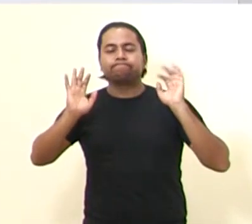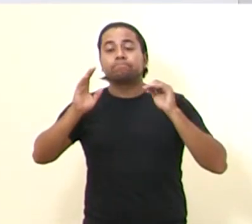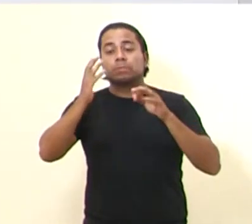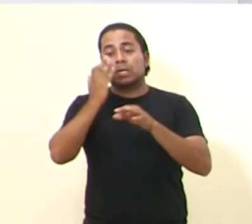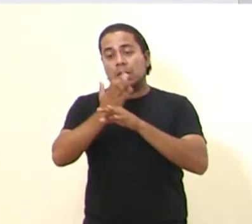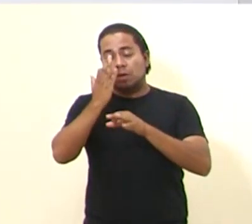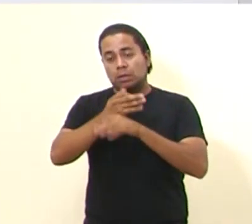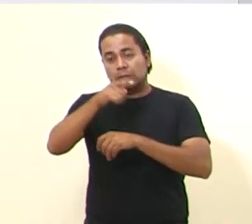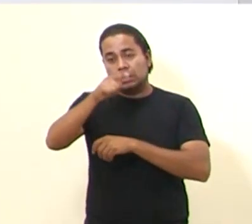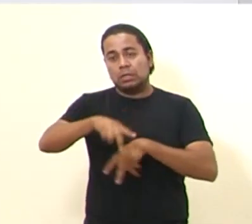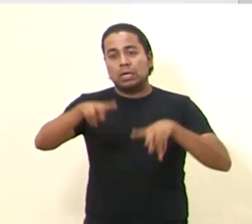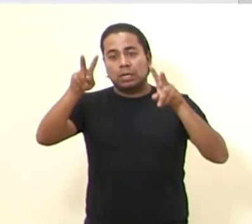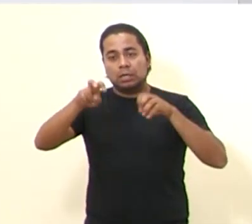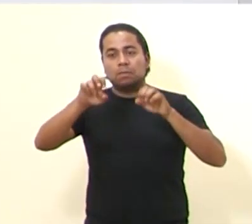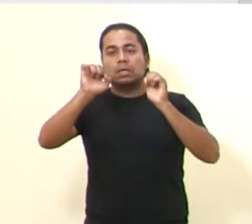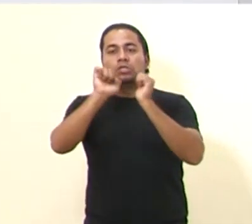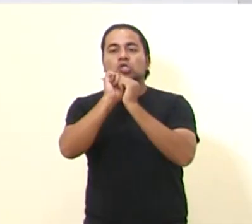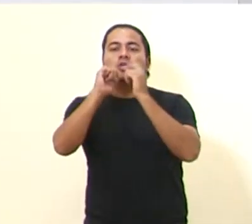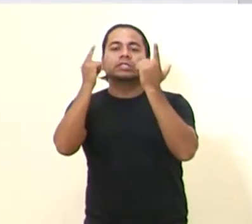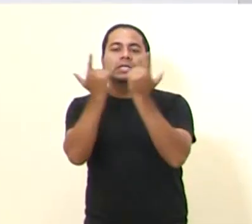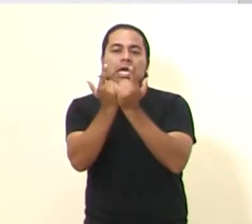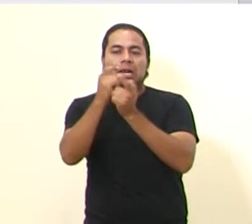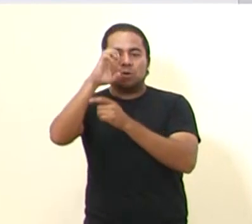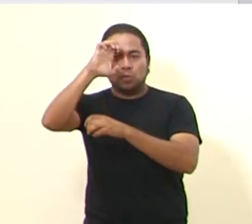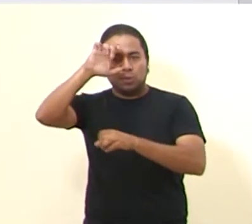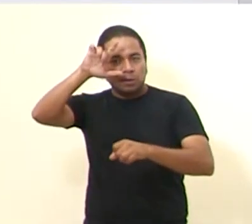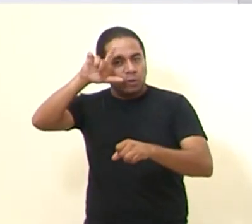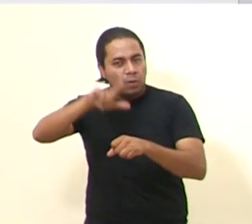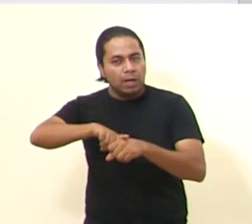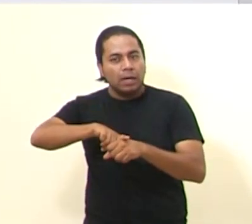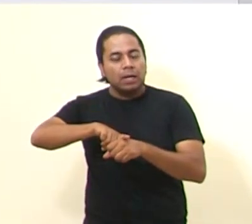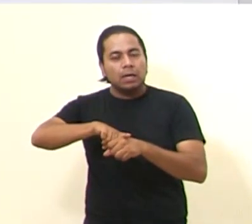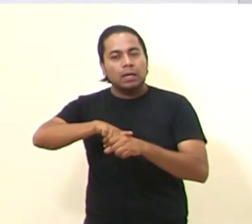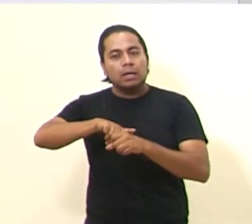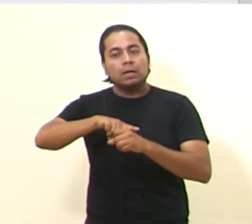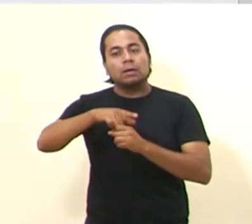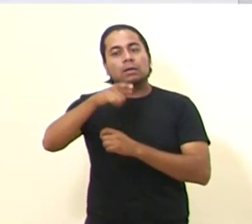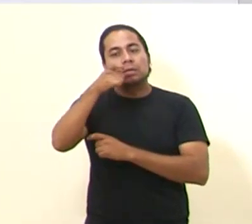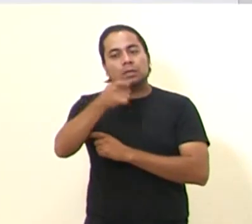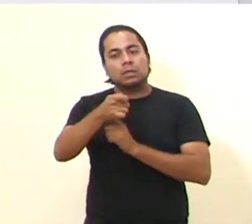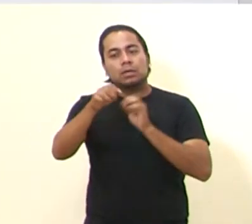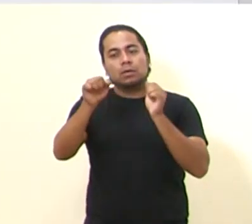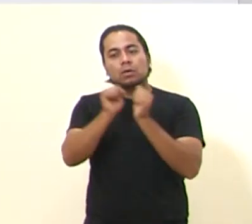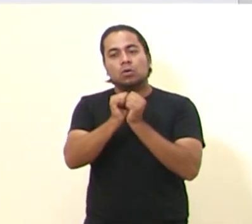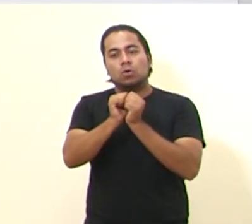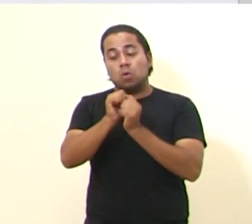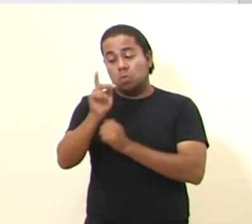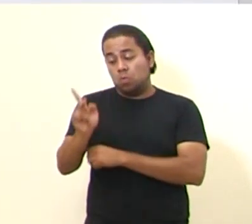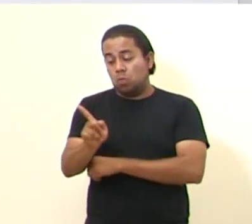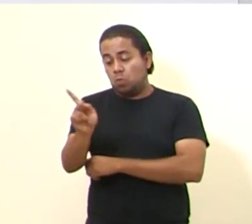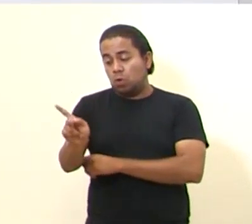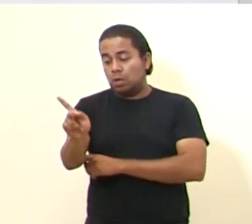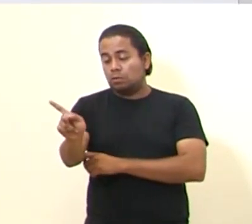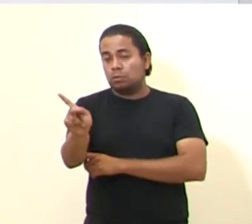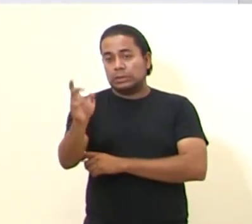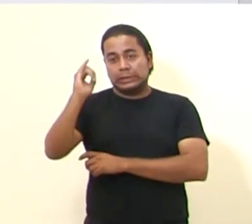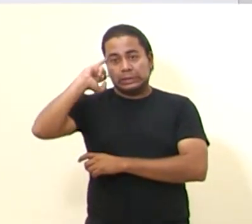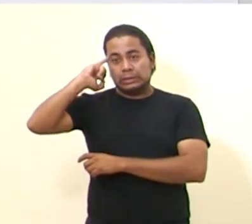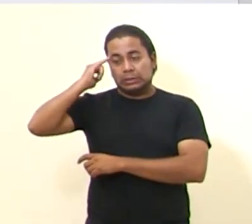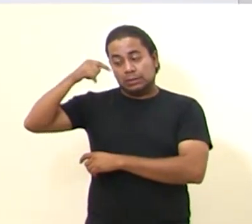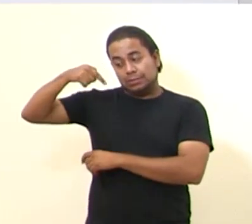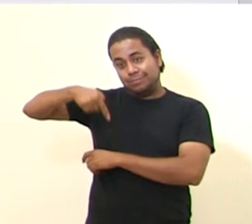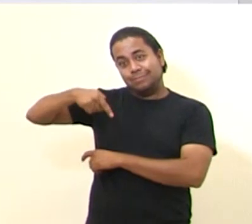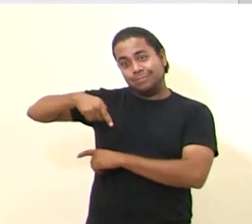abordar temas sociales, culturales, que tienen que ver con nuestros pueblos indígenas, porque tenemos